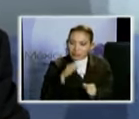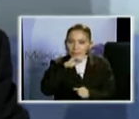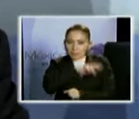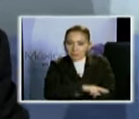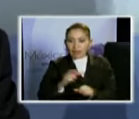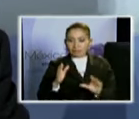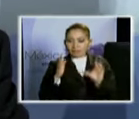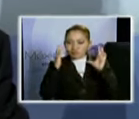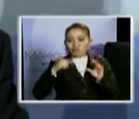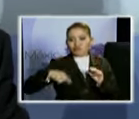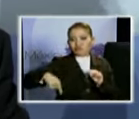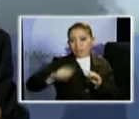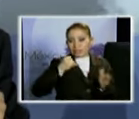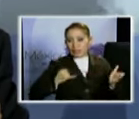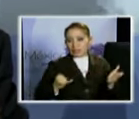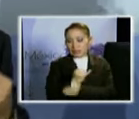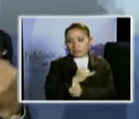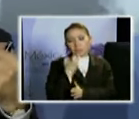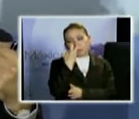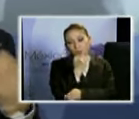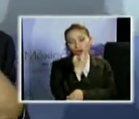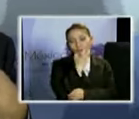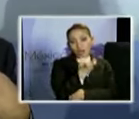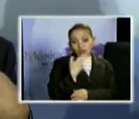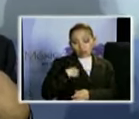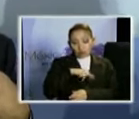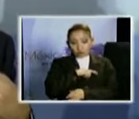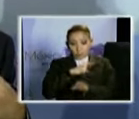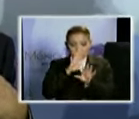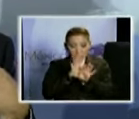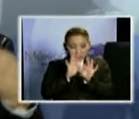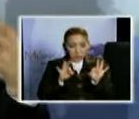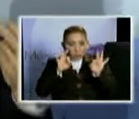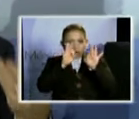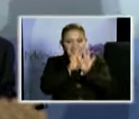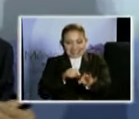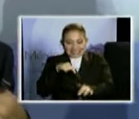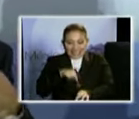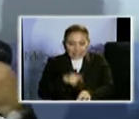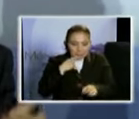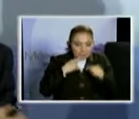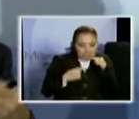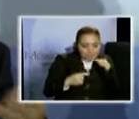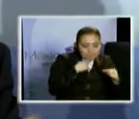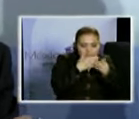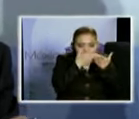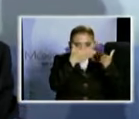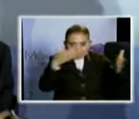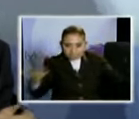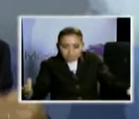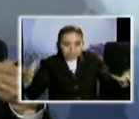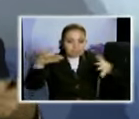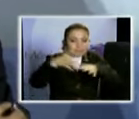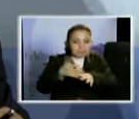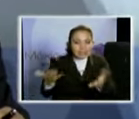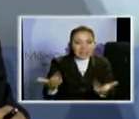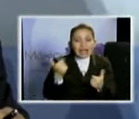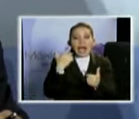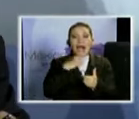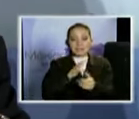las decisiones. Por tanto, nuestra prioridad es que de ese debate amplio, incluyente, surja